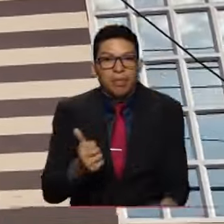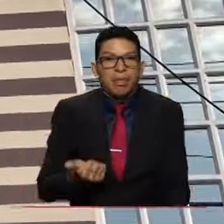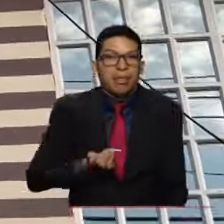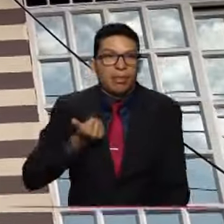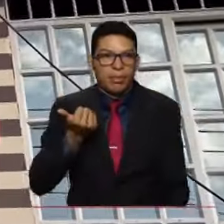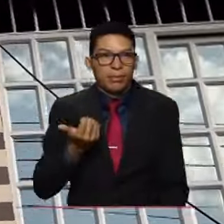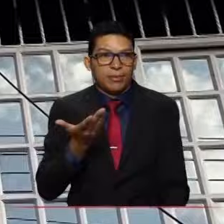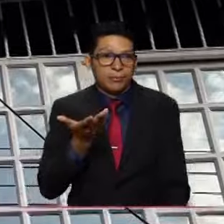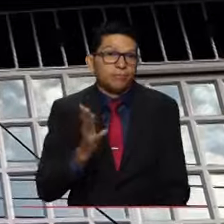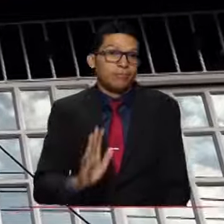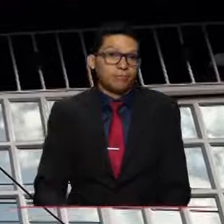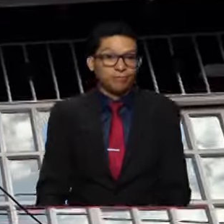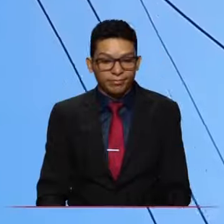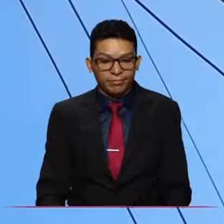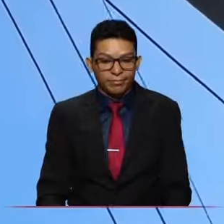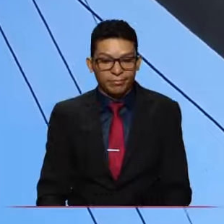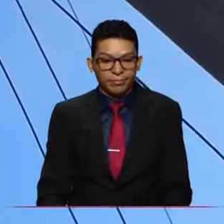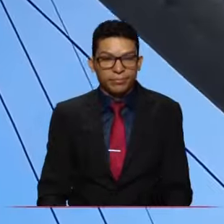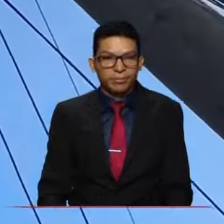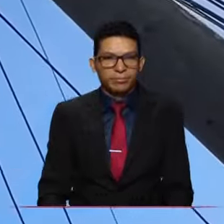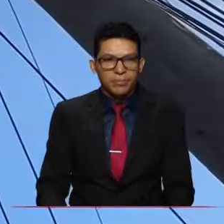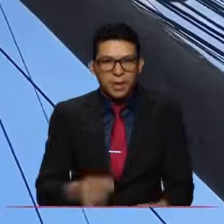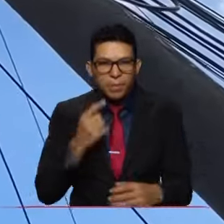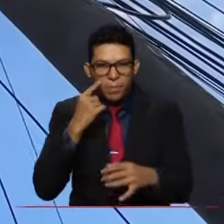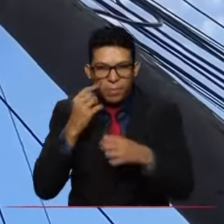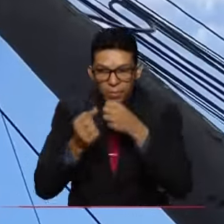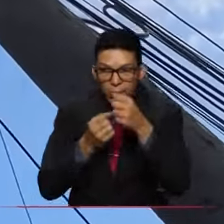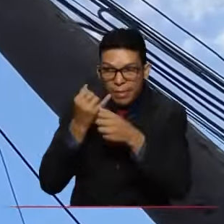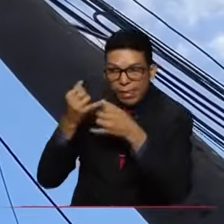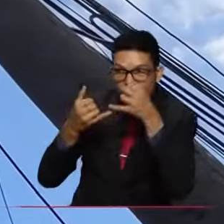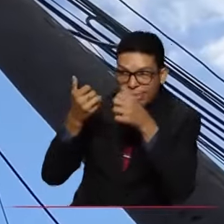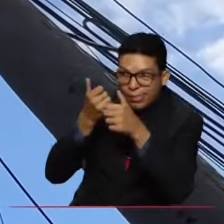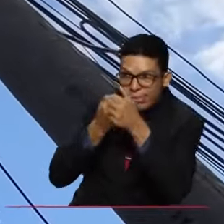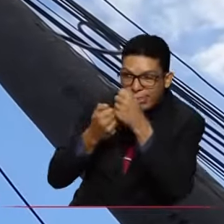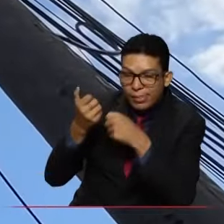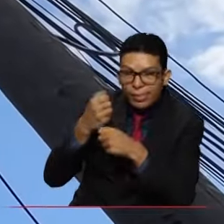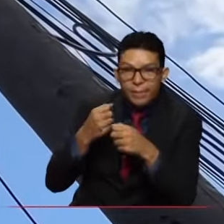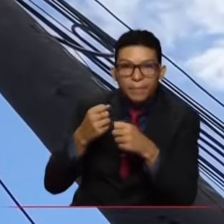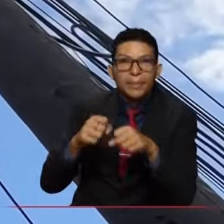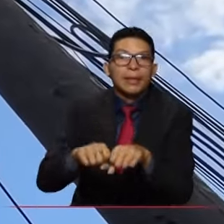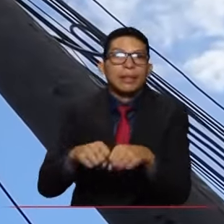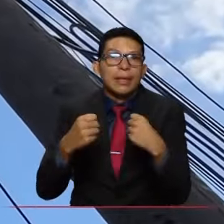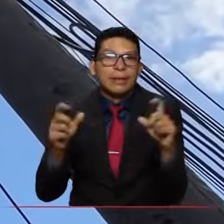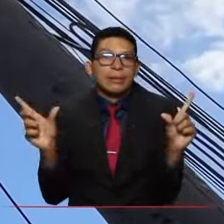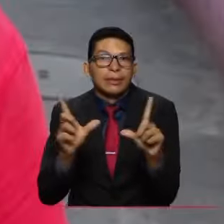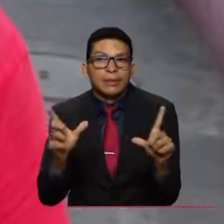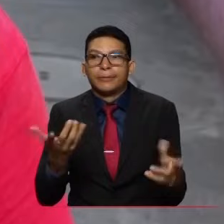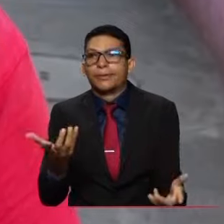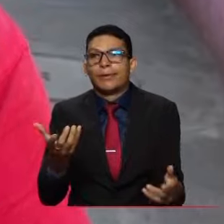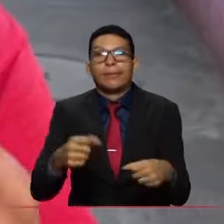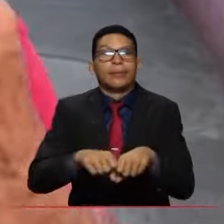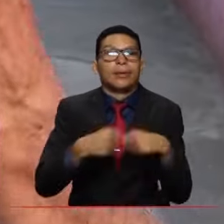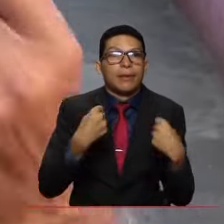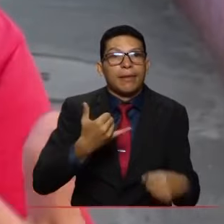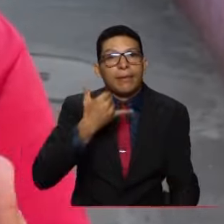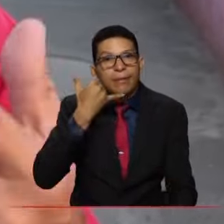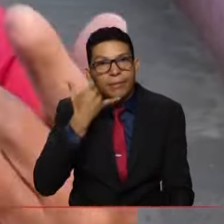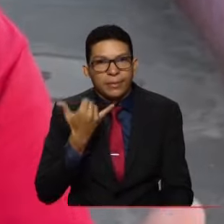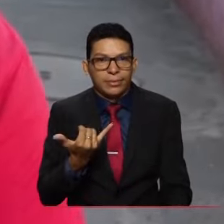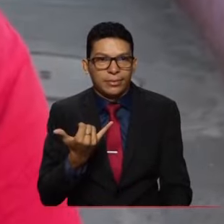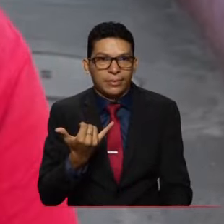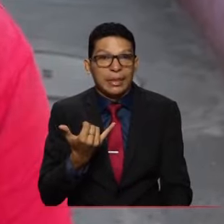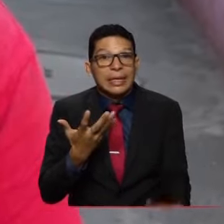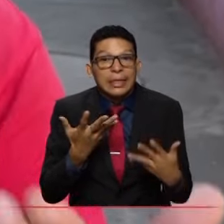dueños de lo ajeno para que lo vayan descolgando y se lo lleven nos daña La parabólica al teléfono por el afán de